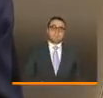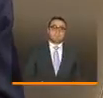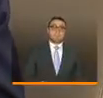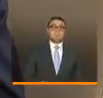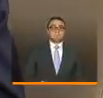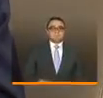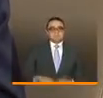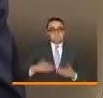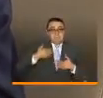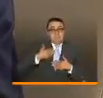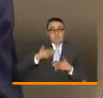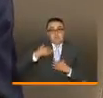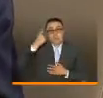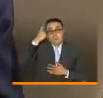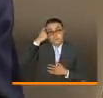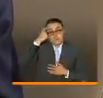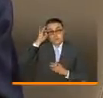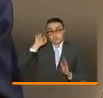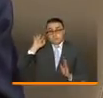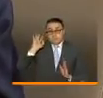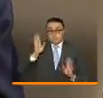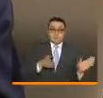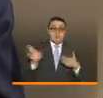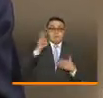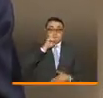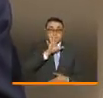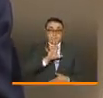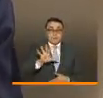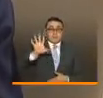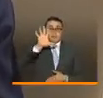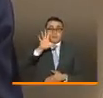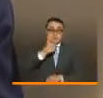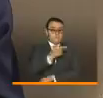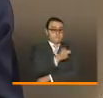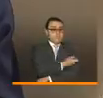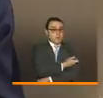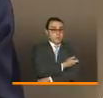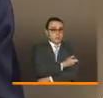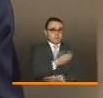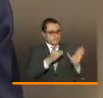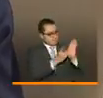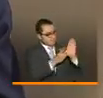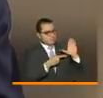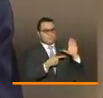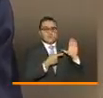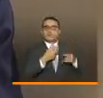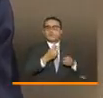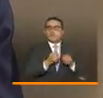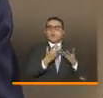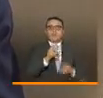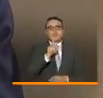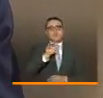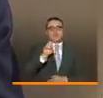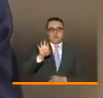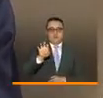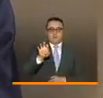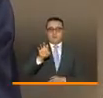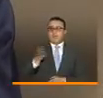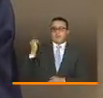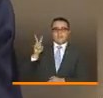yo pienso que el Plan Nacional de Vacunación, dado por el Decreto 109 del 29 de